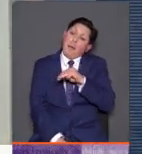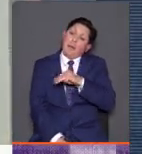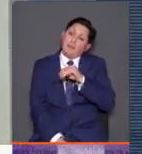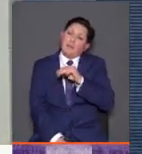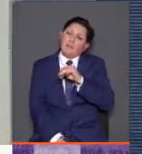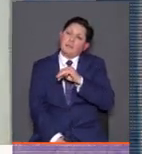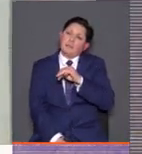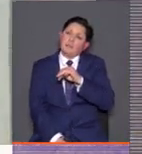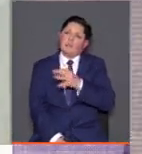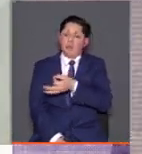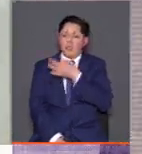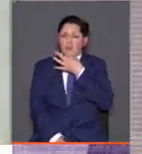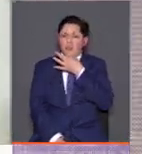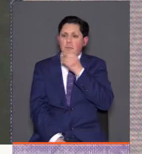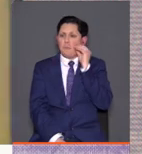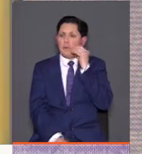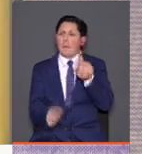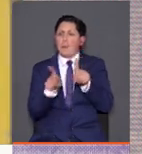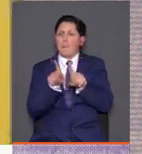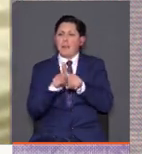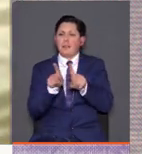Valentín.